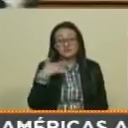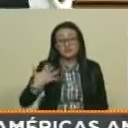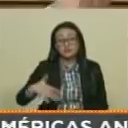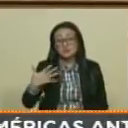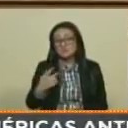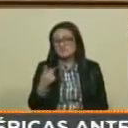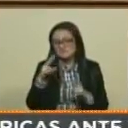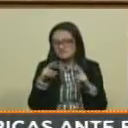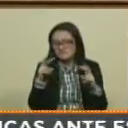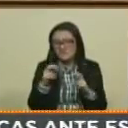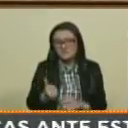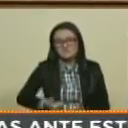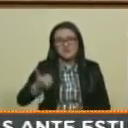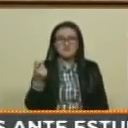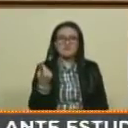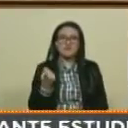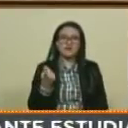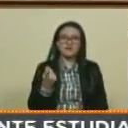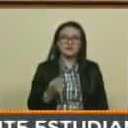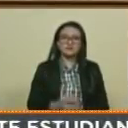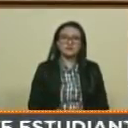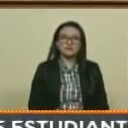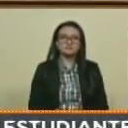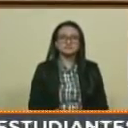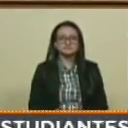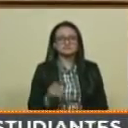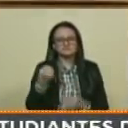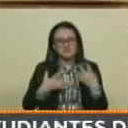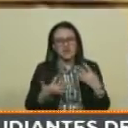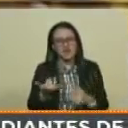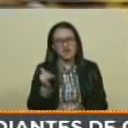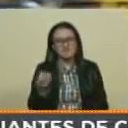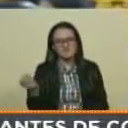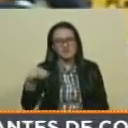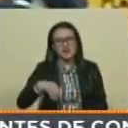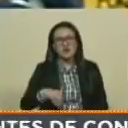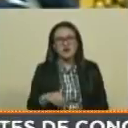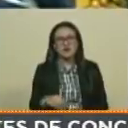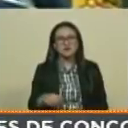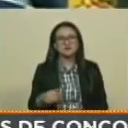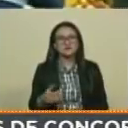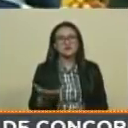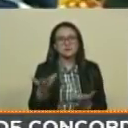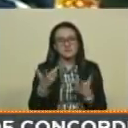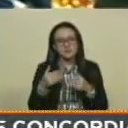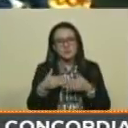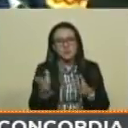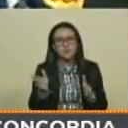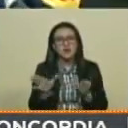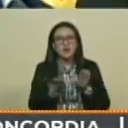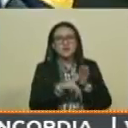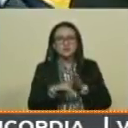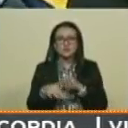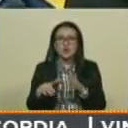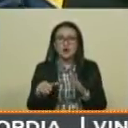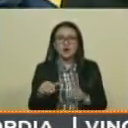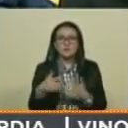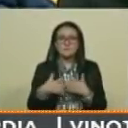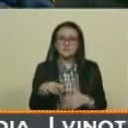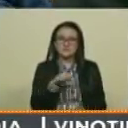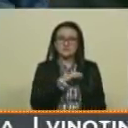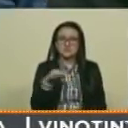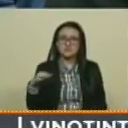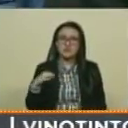Y hay muchas otras tramas que tienen que ver, obviamente, no solo con la administración pública, sino la corrupción en las empresas privadas, porque vean que